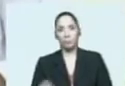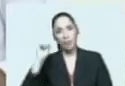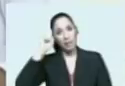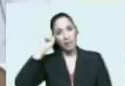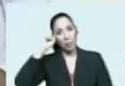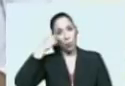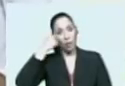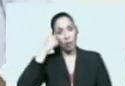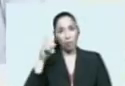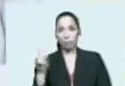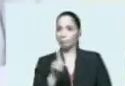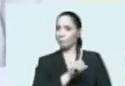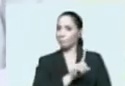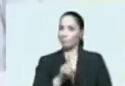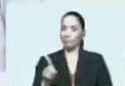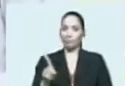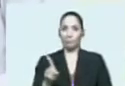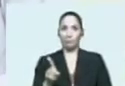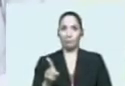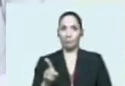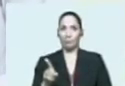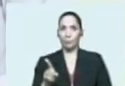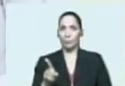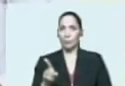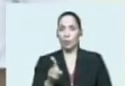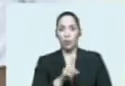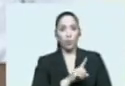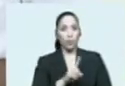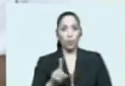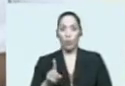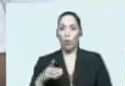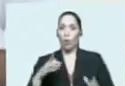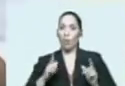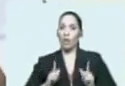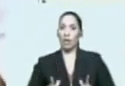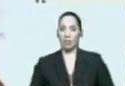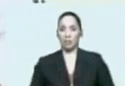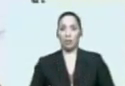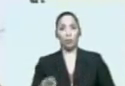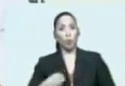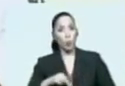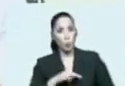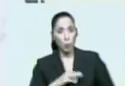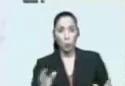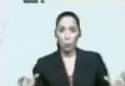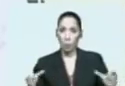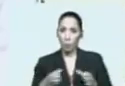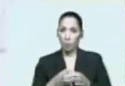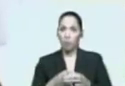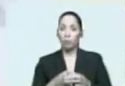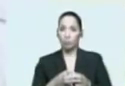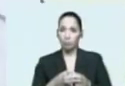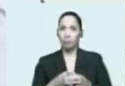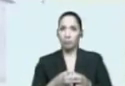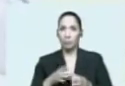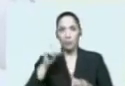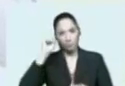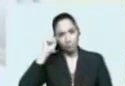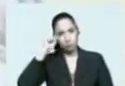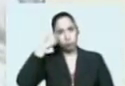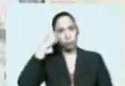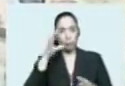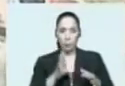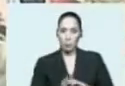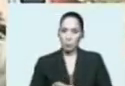descansar no vamos a dejar de luchar hasta vencer por eso estamos reunidos hoy por una razón de fuerza por una razón de